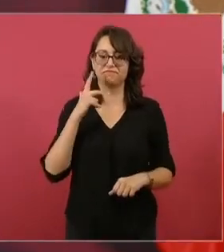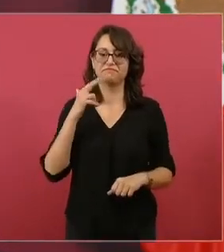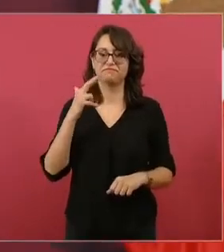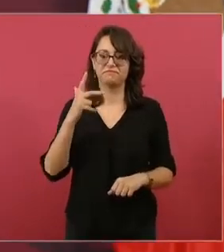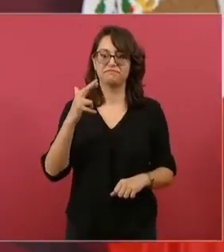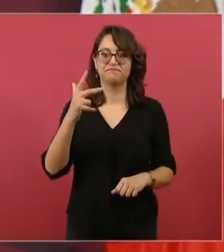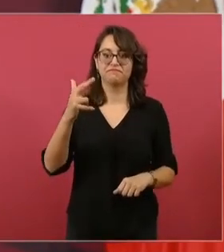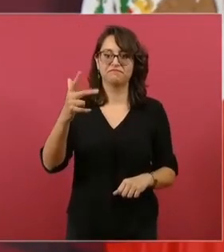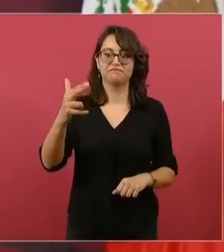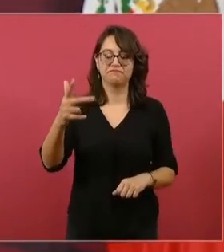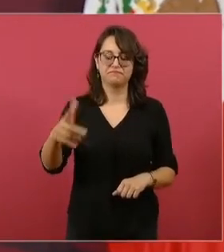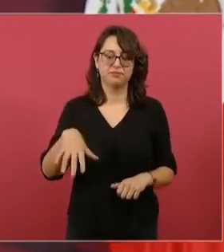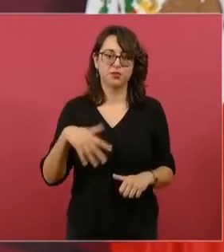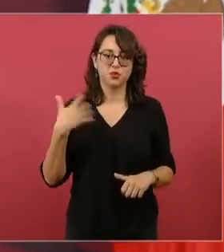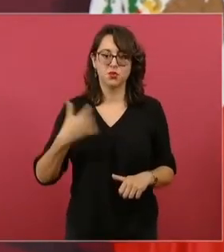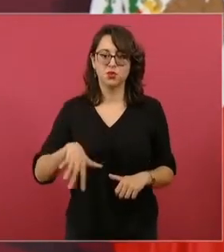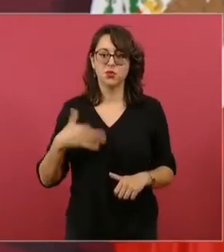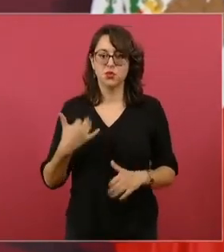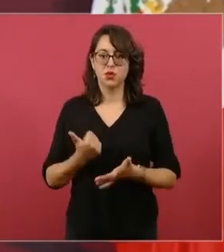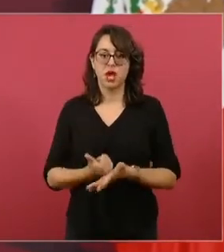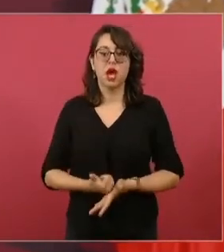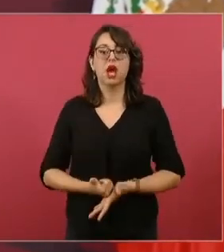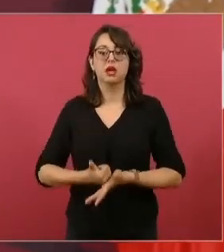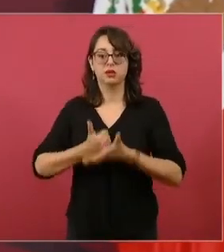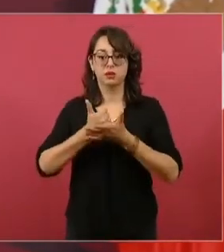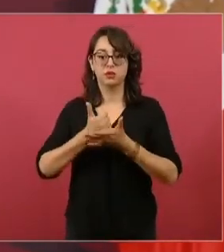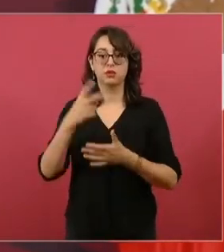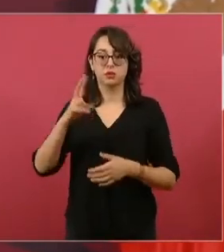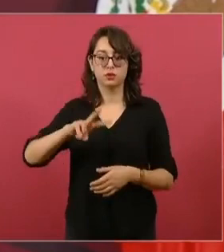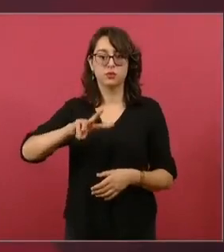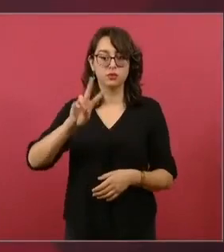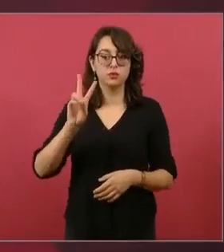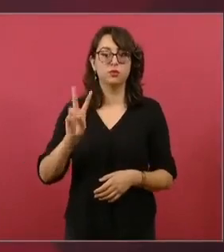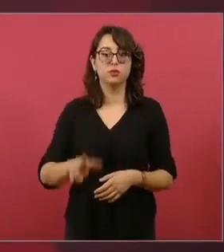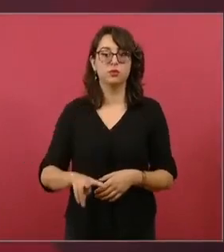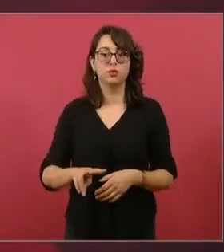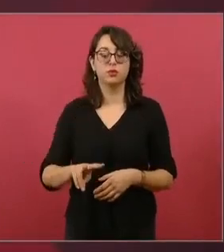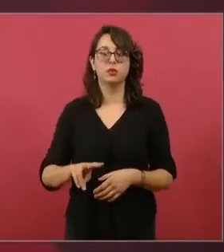mucho porque significa